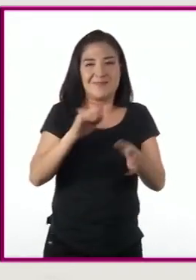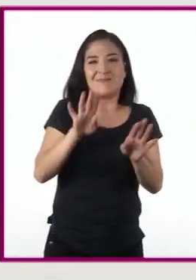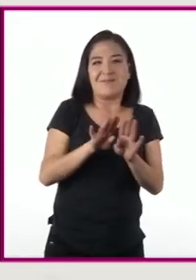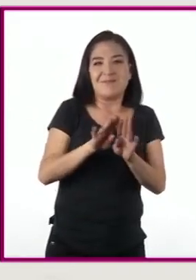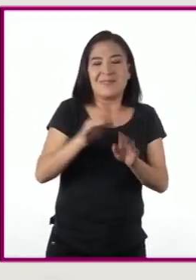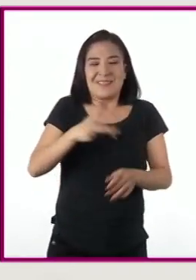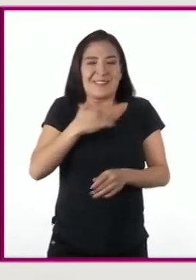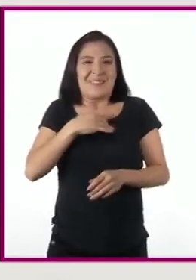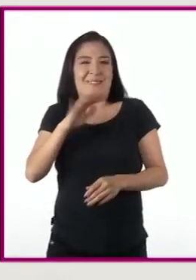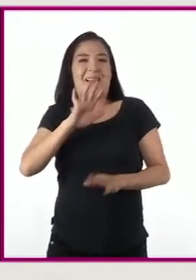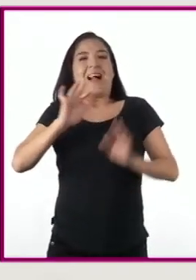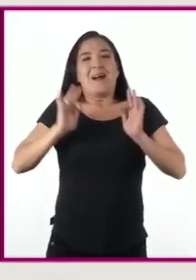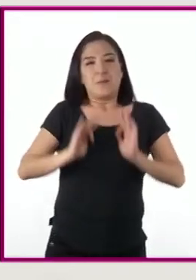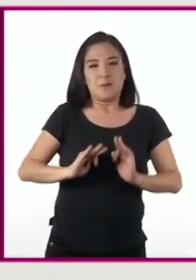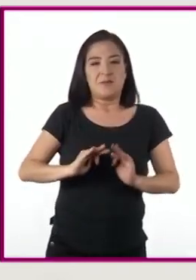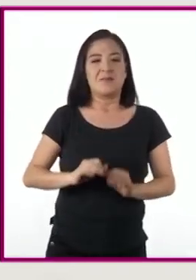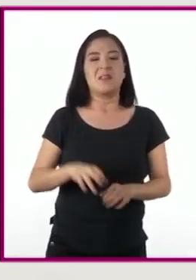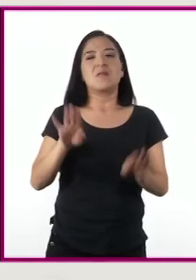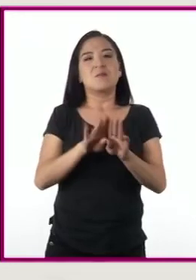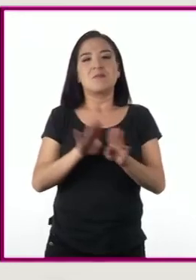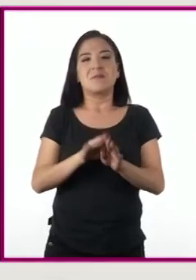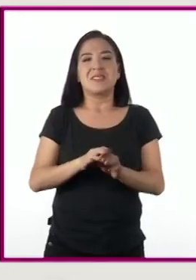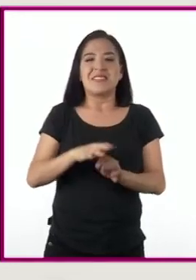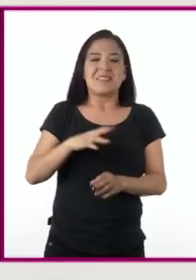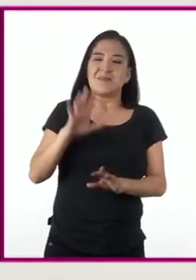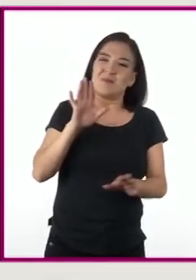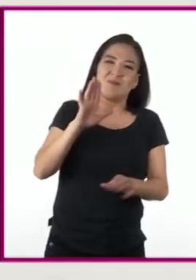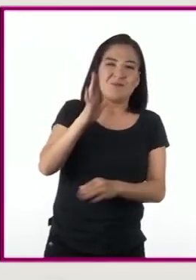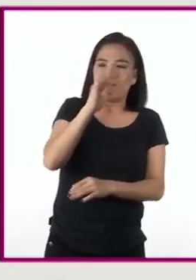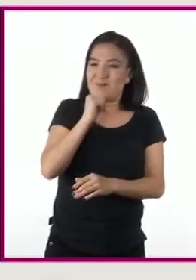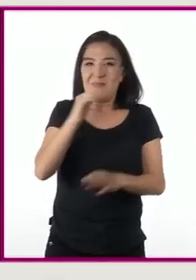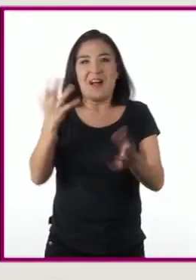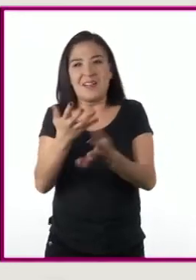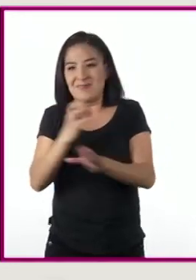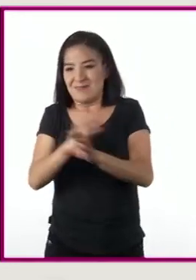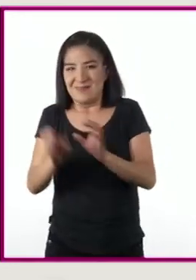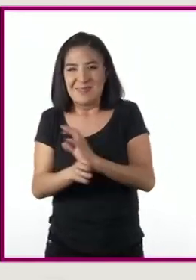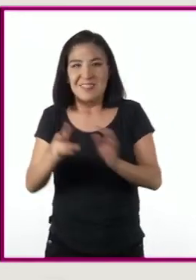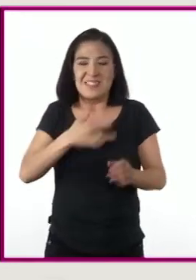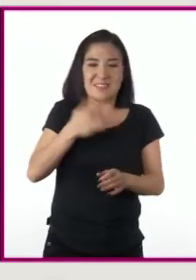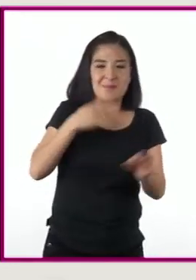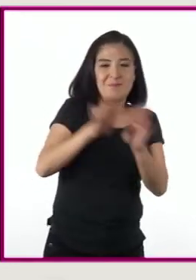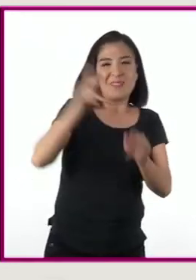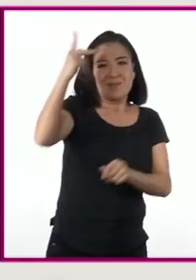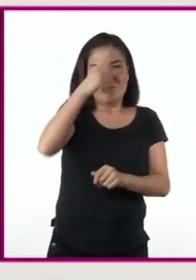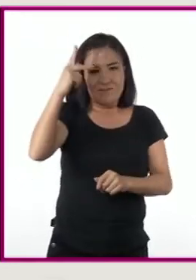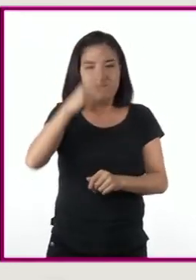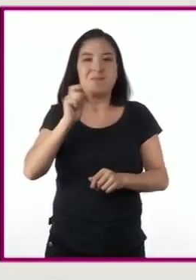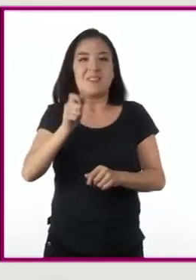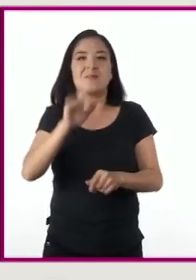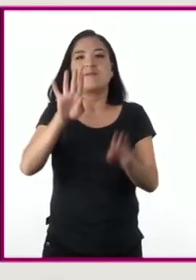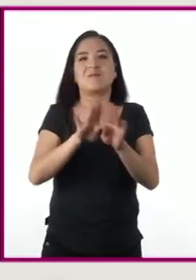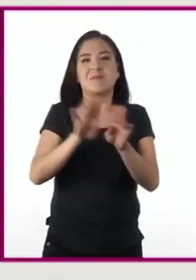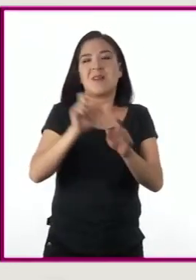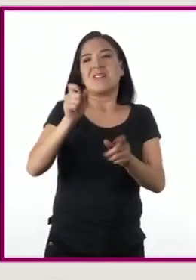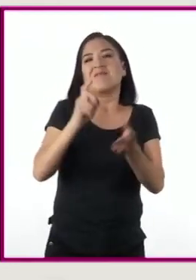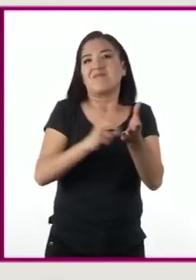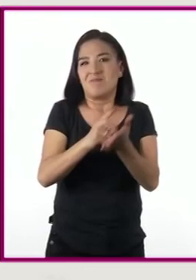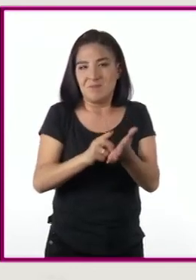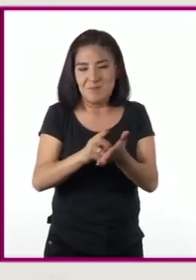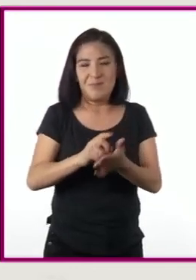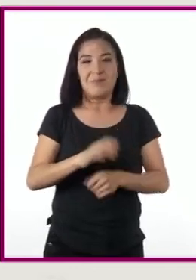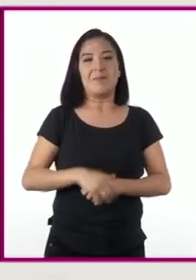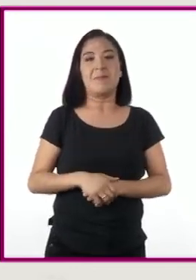satisfacción, y abstinencias, molestias físicas o psicológicas ante la suspensión súbita de la droga.